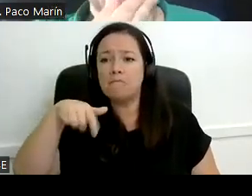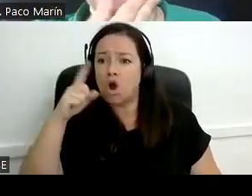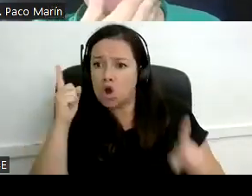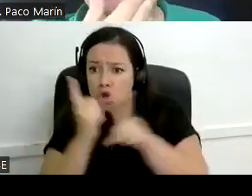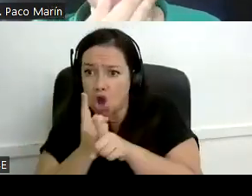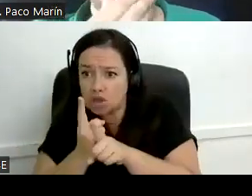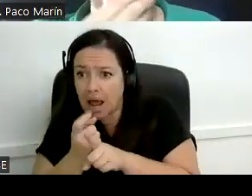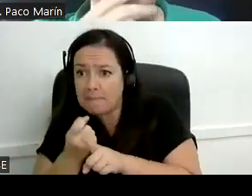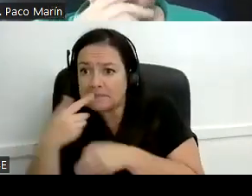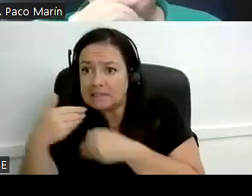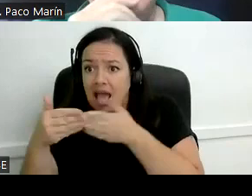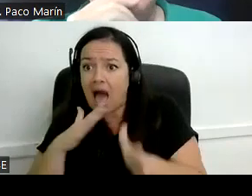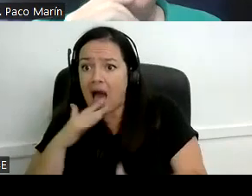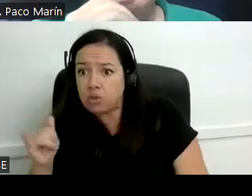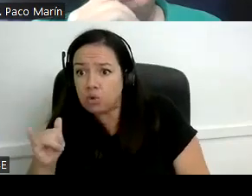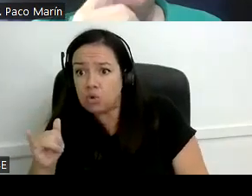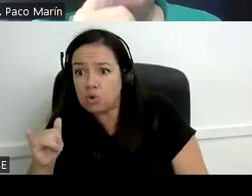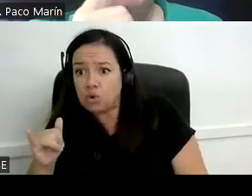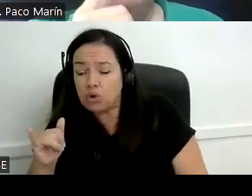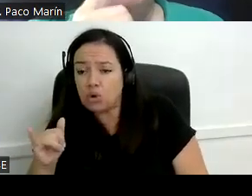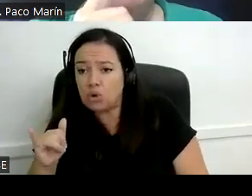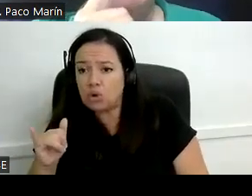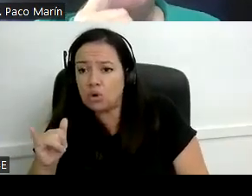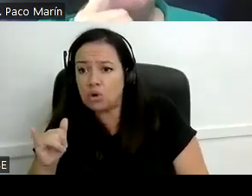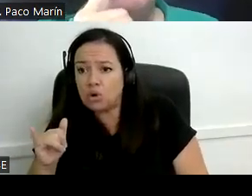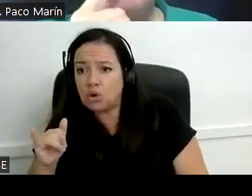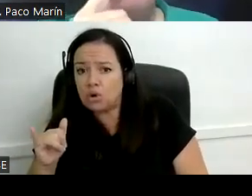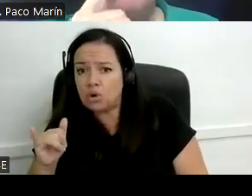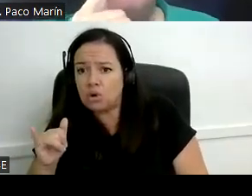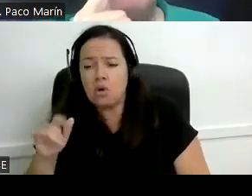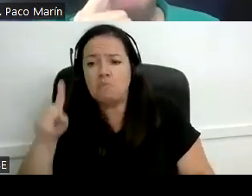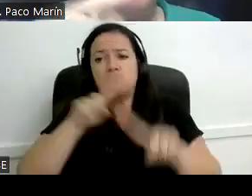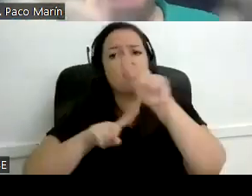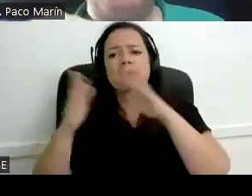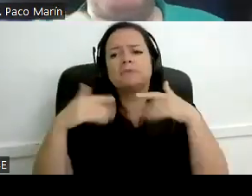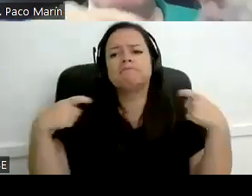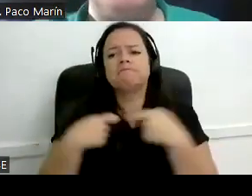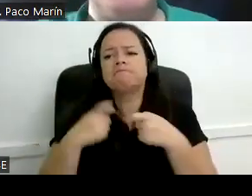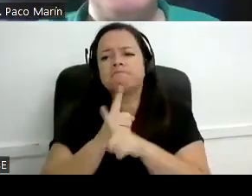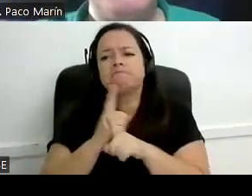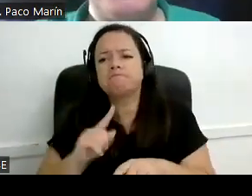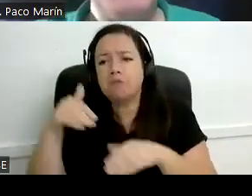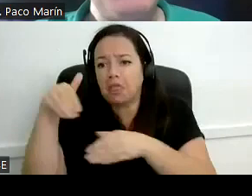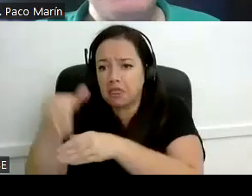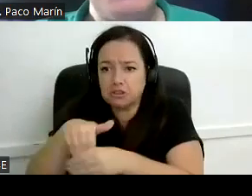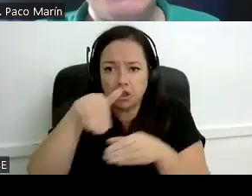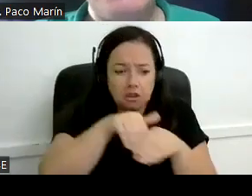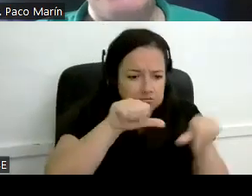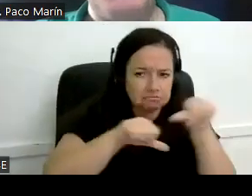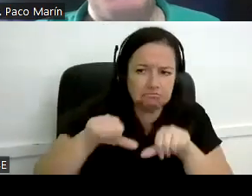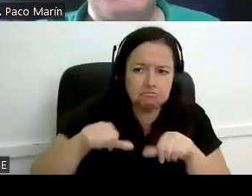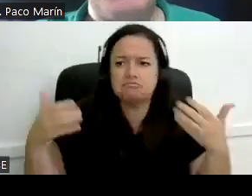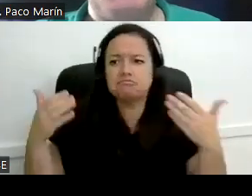ningún problema porque no hay ningún problema. Estaba pensando en los componentes del Night Master y no